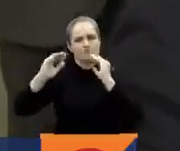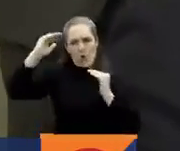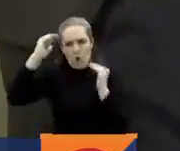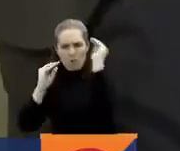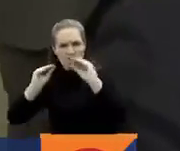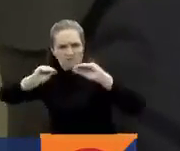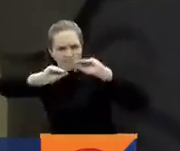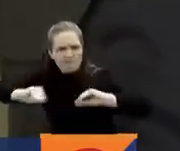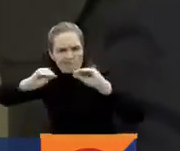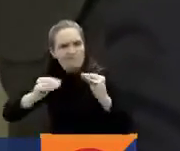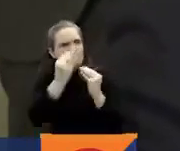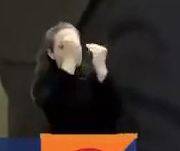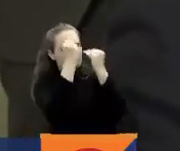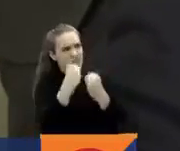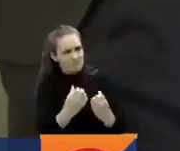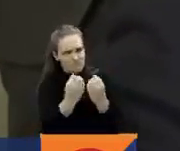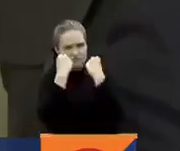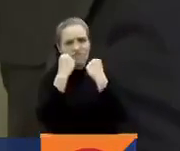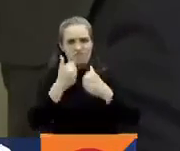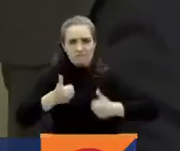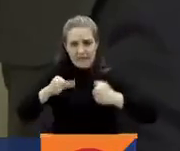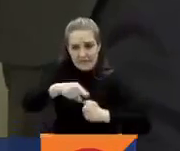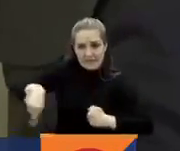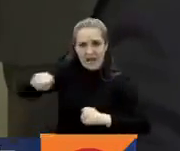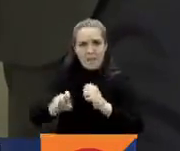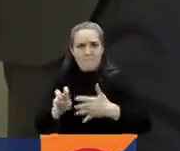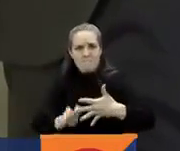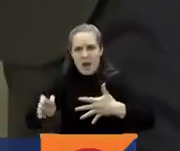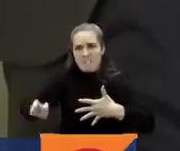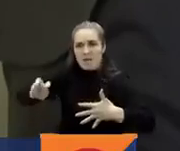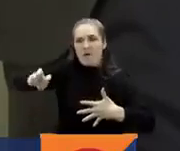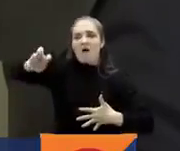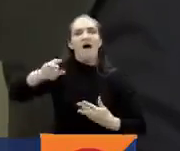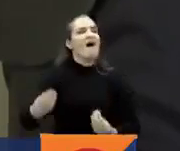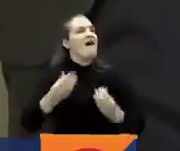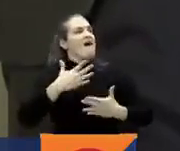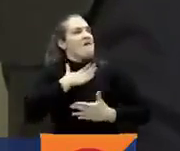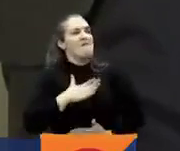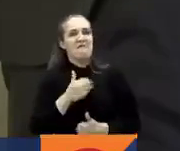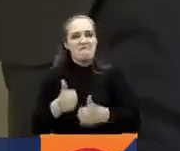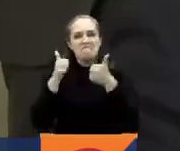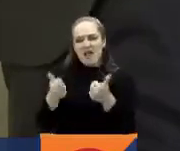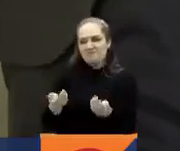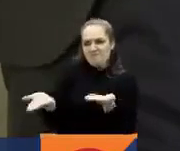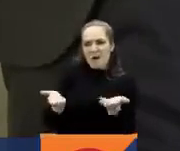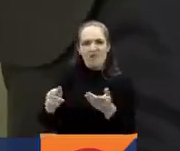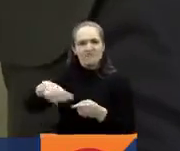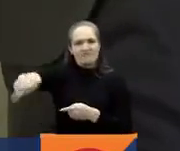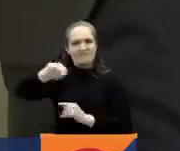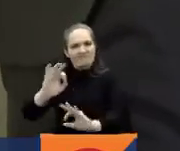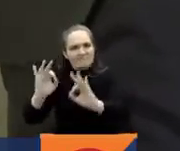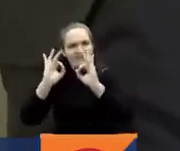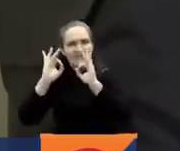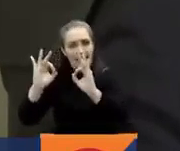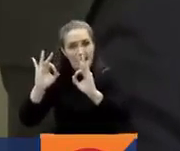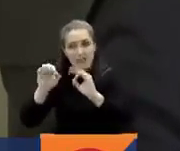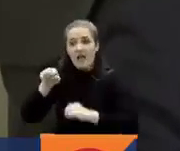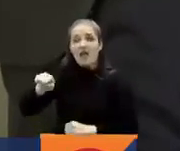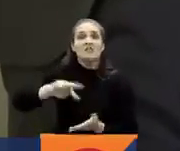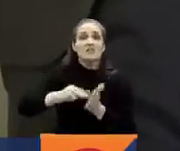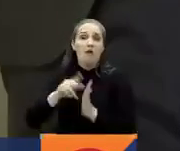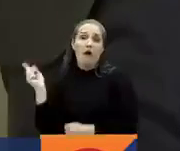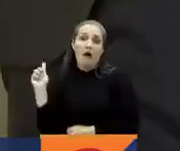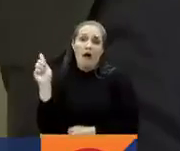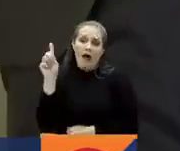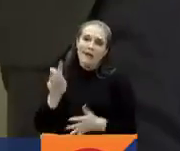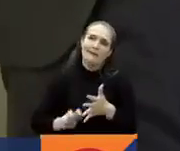formación, con distinciones y ascensos a lo largo de su carrera, que se basen no solo en su antigüedad,